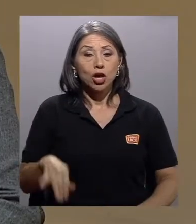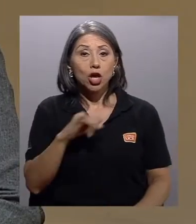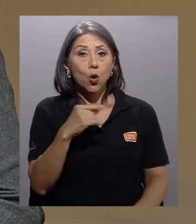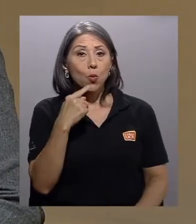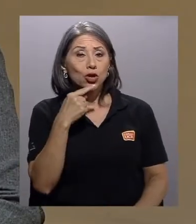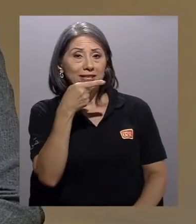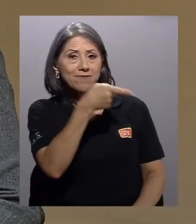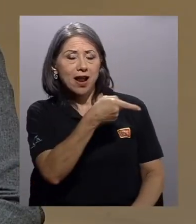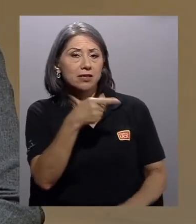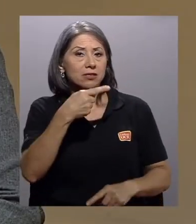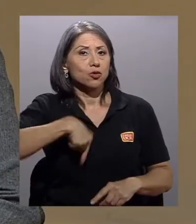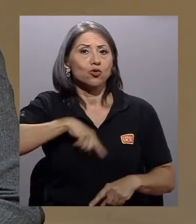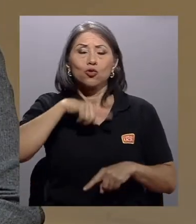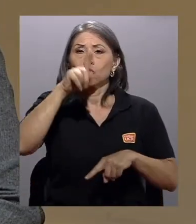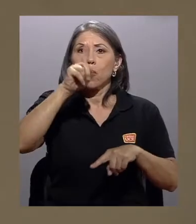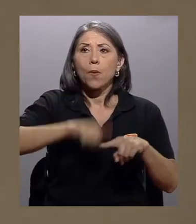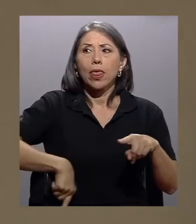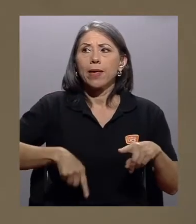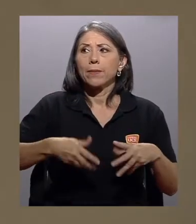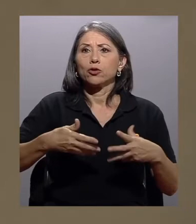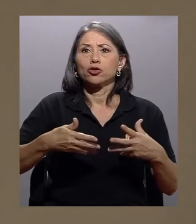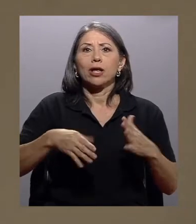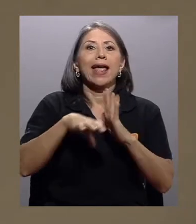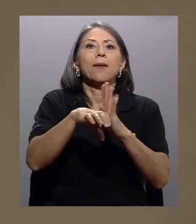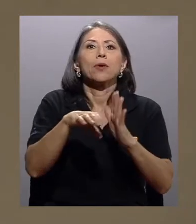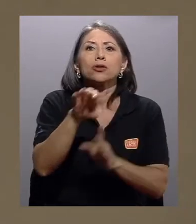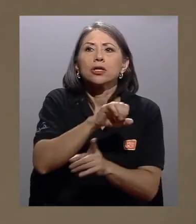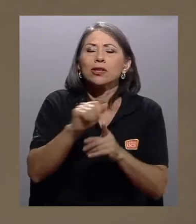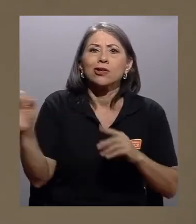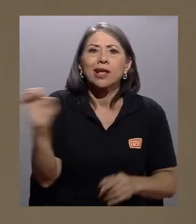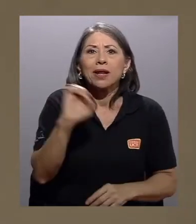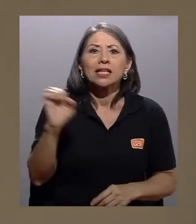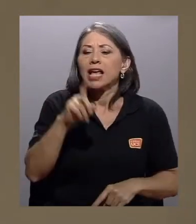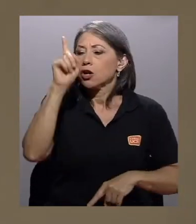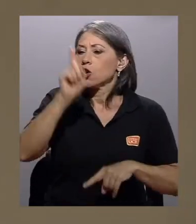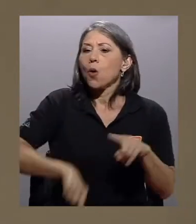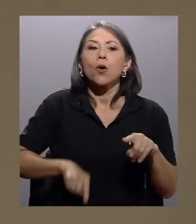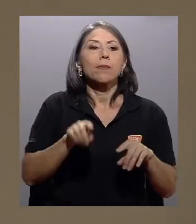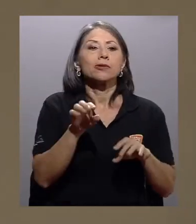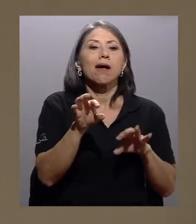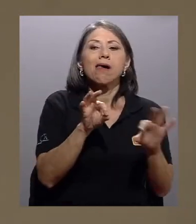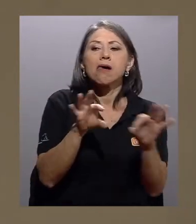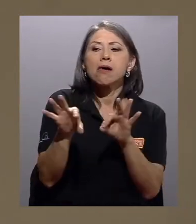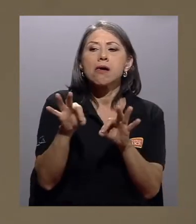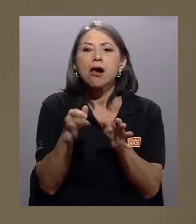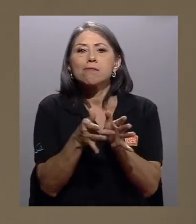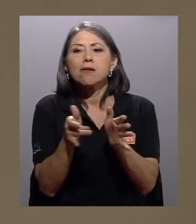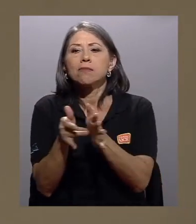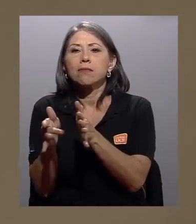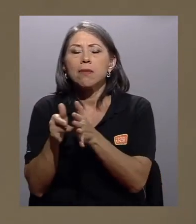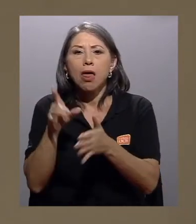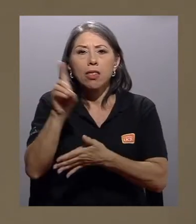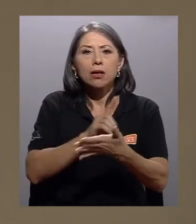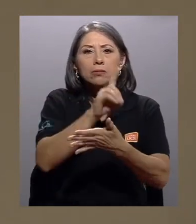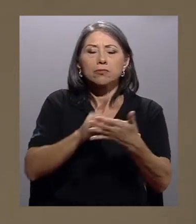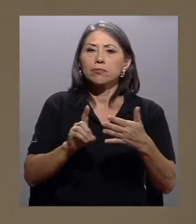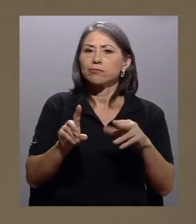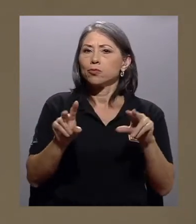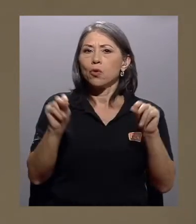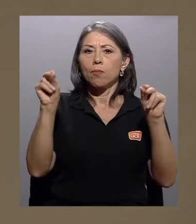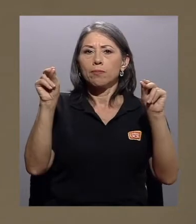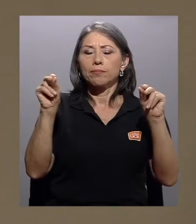dice Franz, no podríamos caer en una situación de emergencia en situaciones discriminatorias bajo ninguna perspectiva.